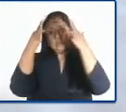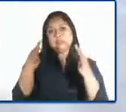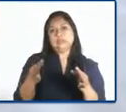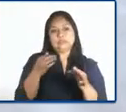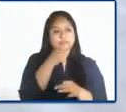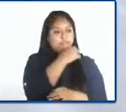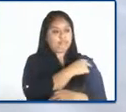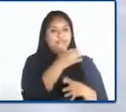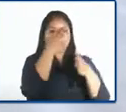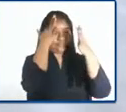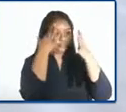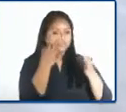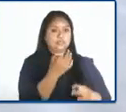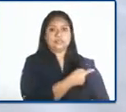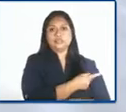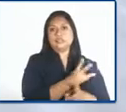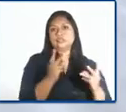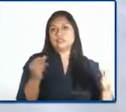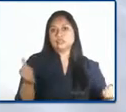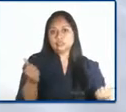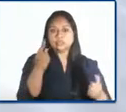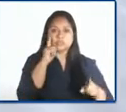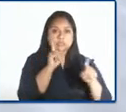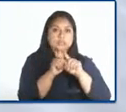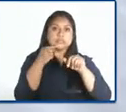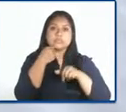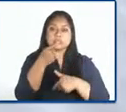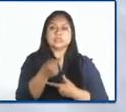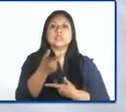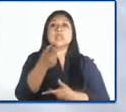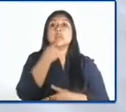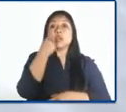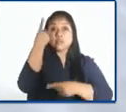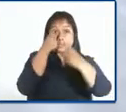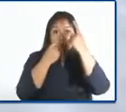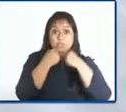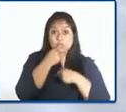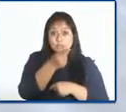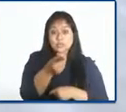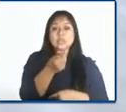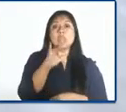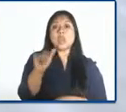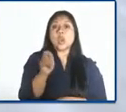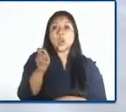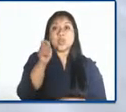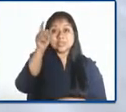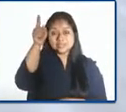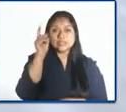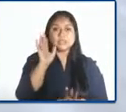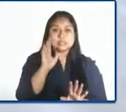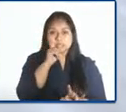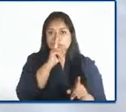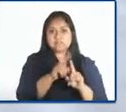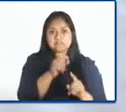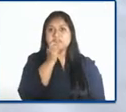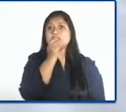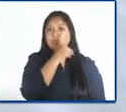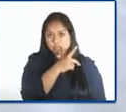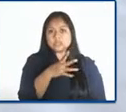niño. Derivado de la pregunta que usted me hace, pues, como ya le comenté, si bien es cierto, existen